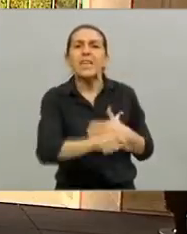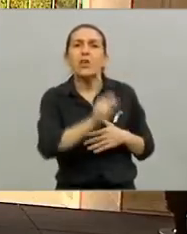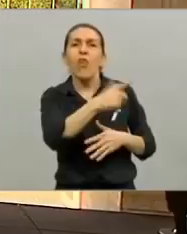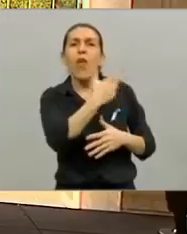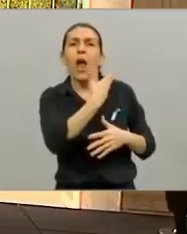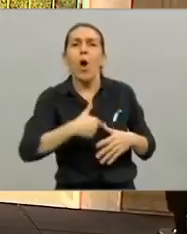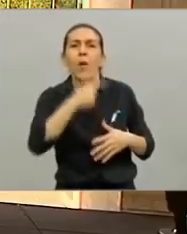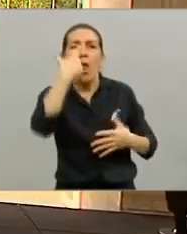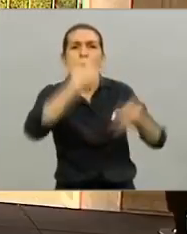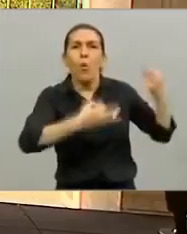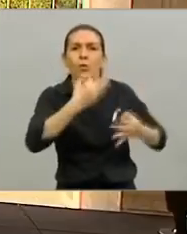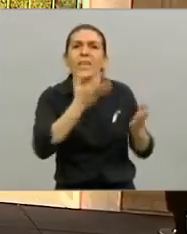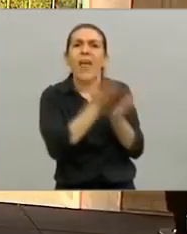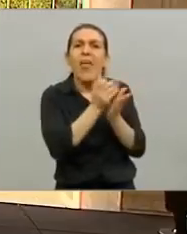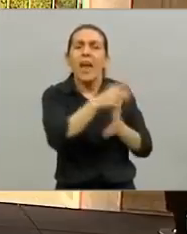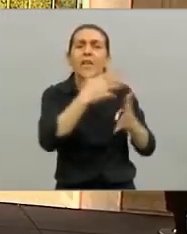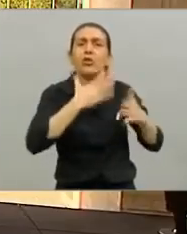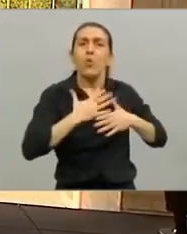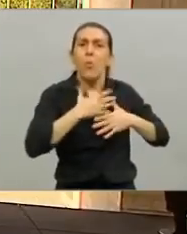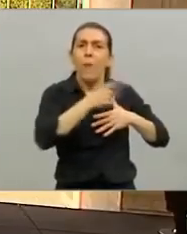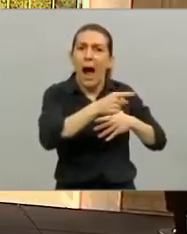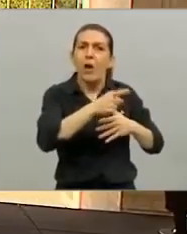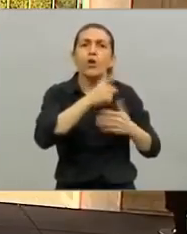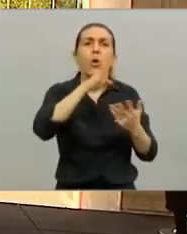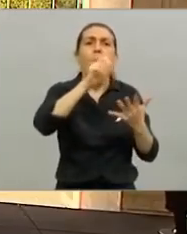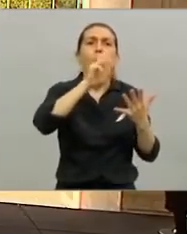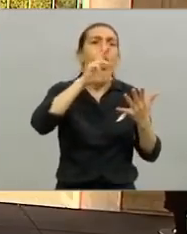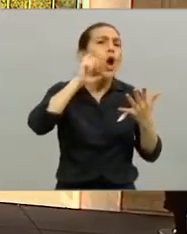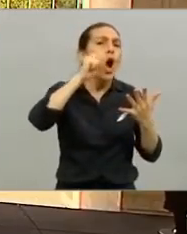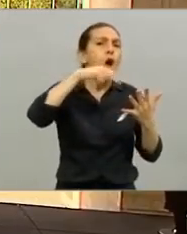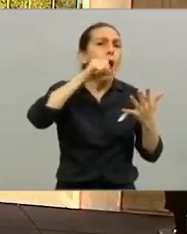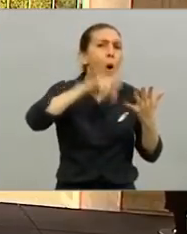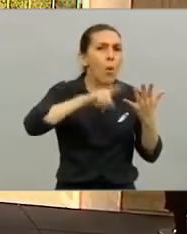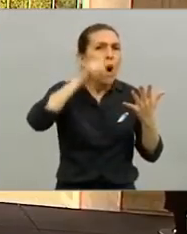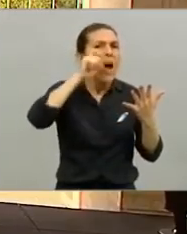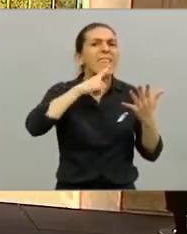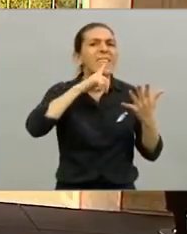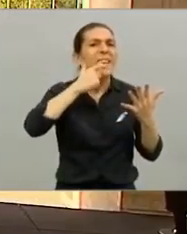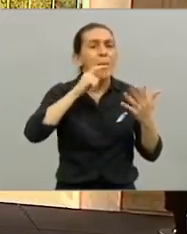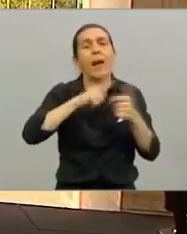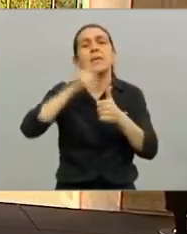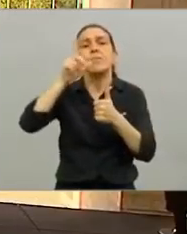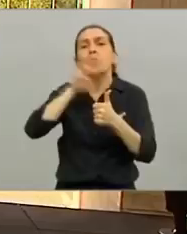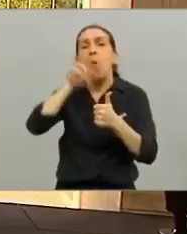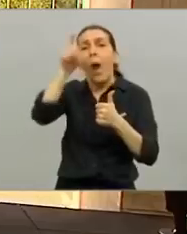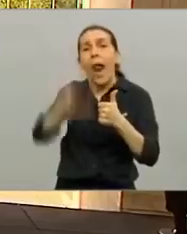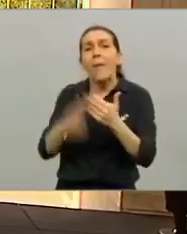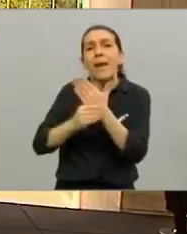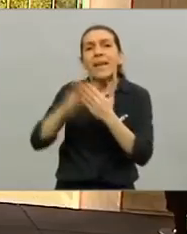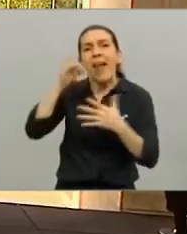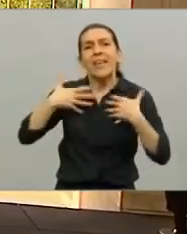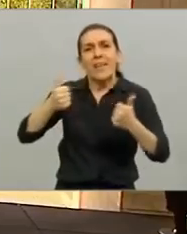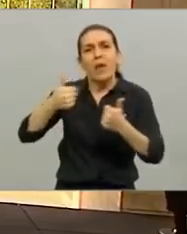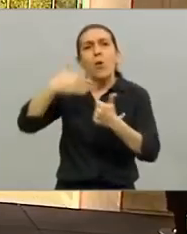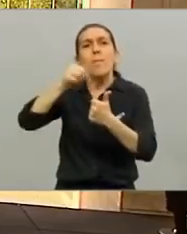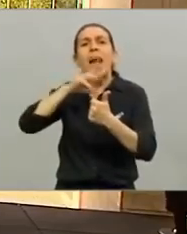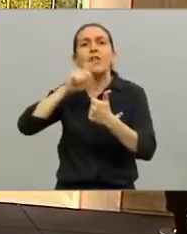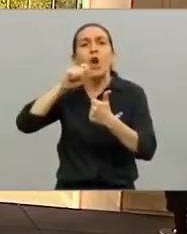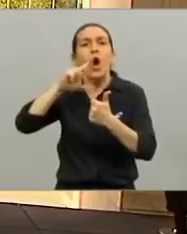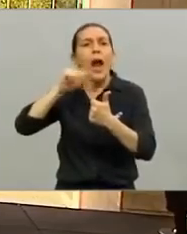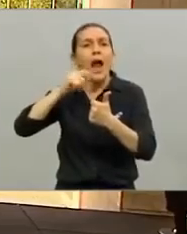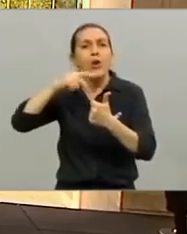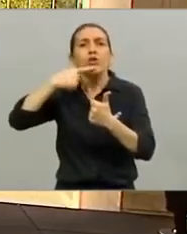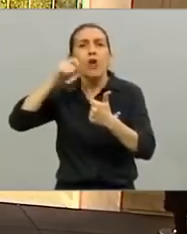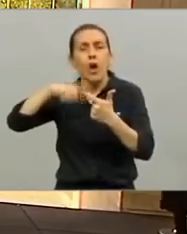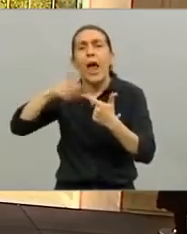y Diversidad de la provincia, doctor Esteban Borgonovo, la ministra de Salud, doctora Sonia Martorano, el